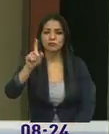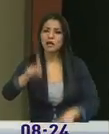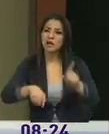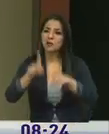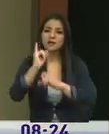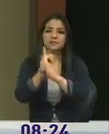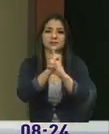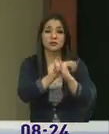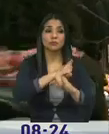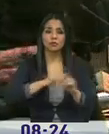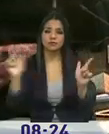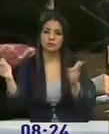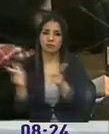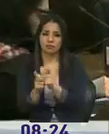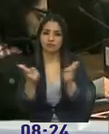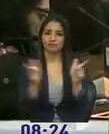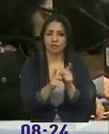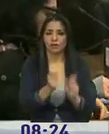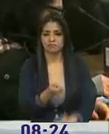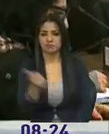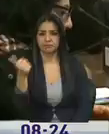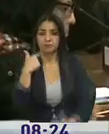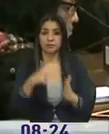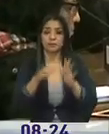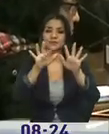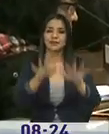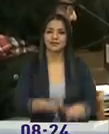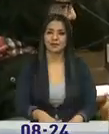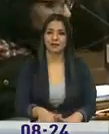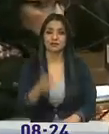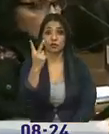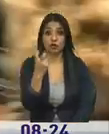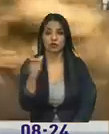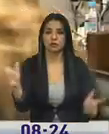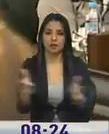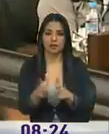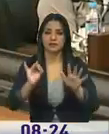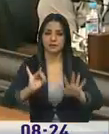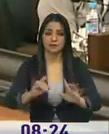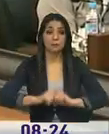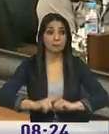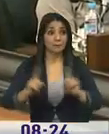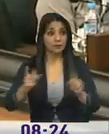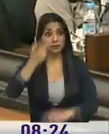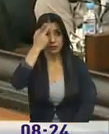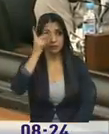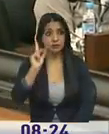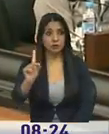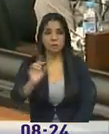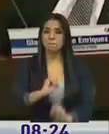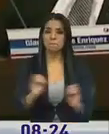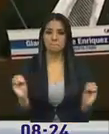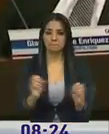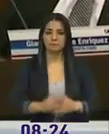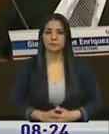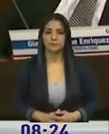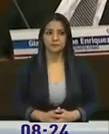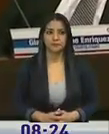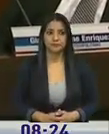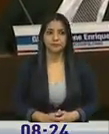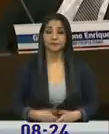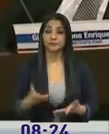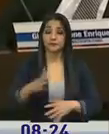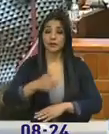instancias municipales, entre ellas las secretarías, de 12 a 7. Sin embargo, esta decisión no se efectuará, pese a que, de acuerdo a